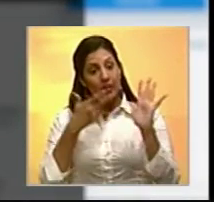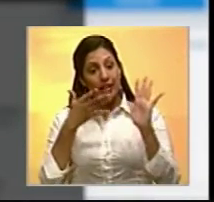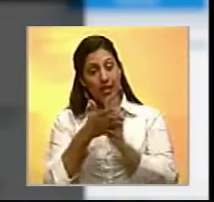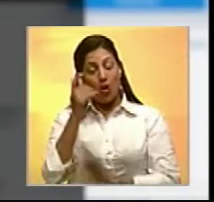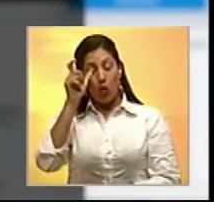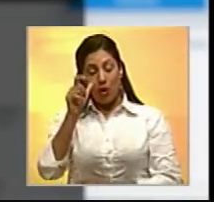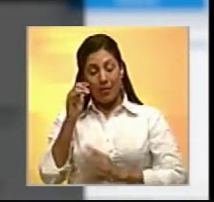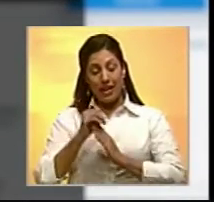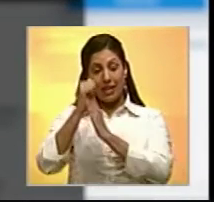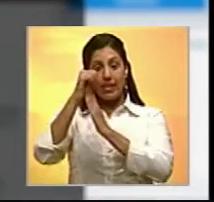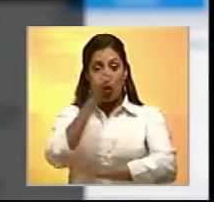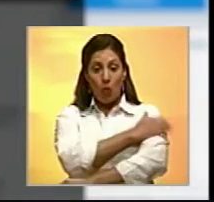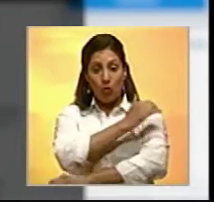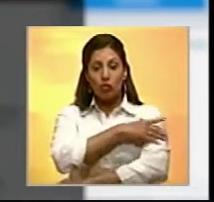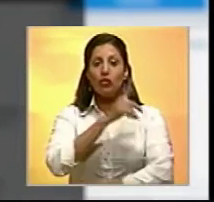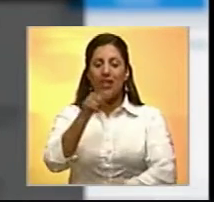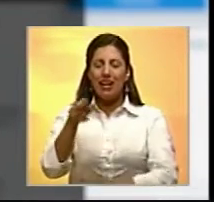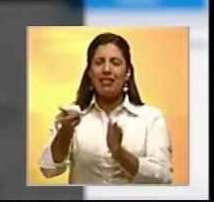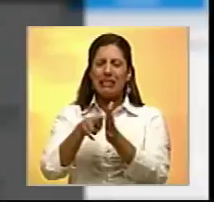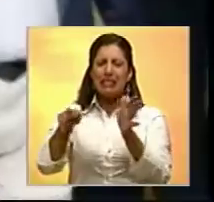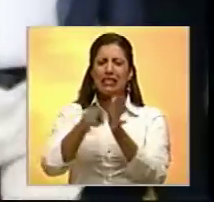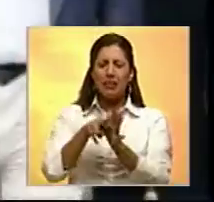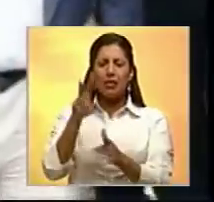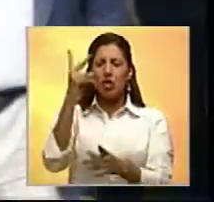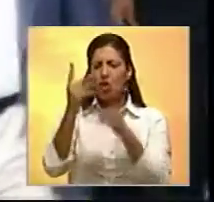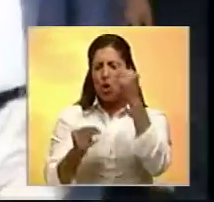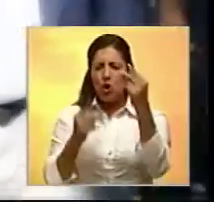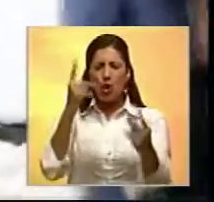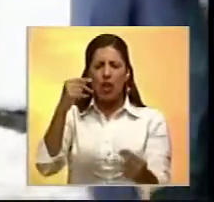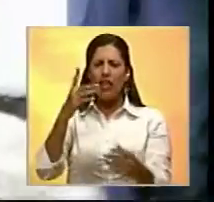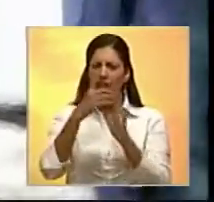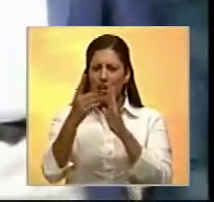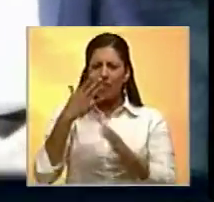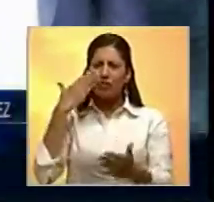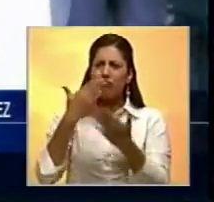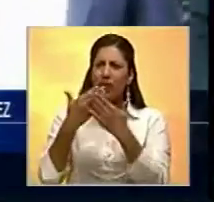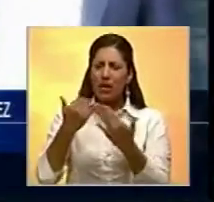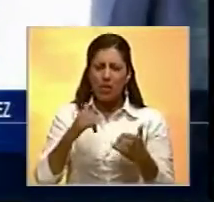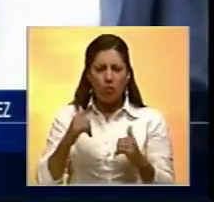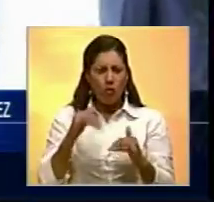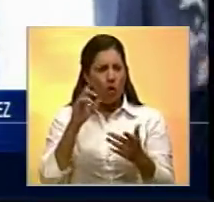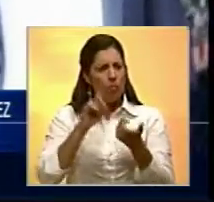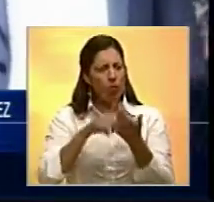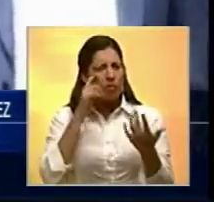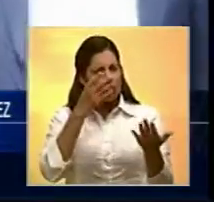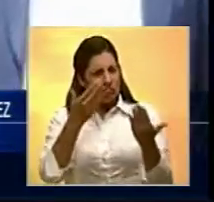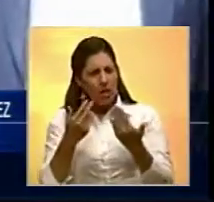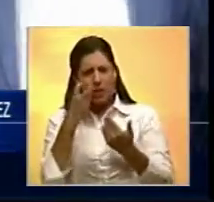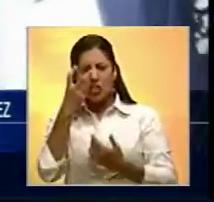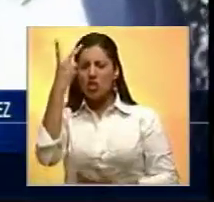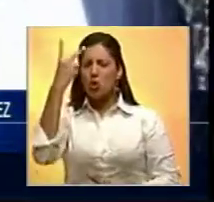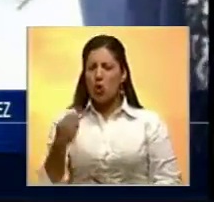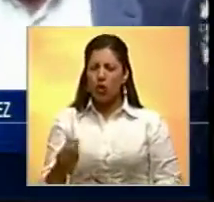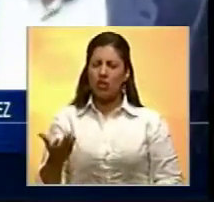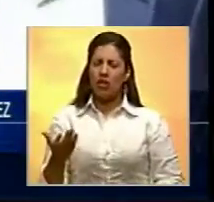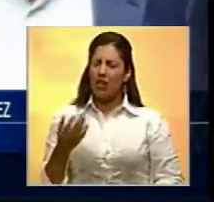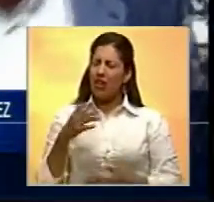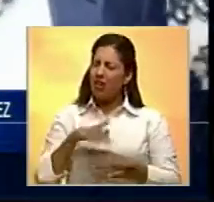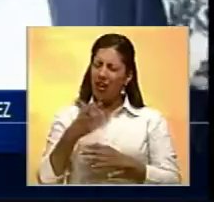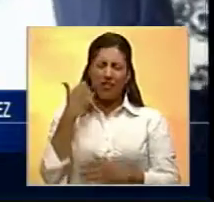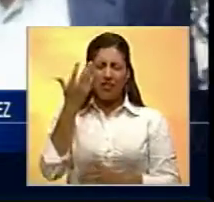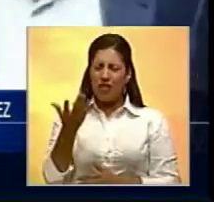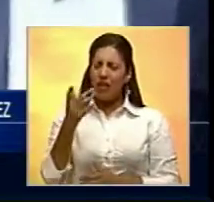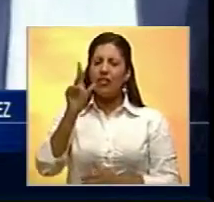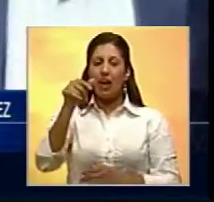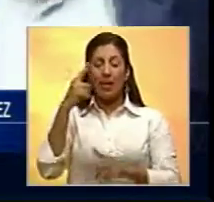líder opositor constantemente le es negado el derecho a ver a su esposa, hijos y abogados. Por otra parte, el